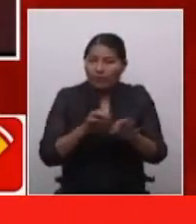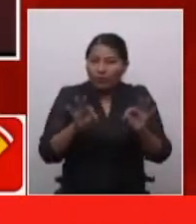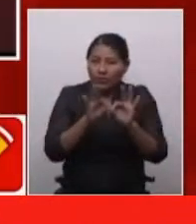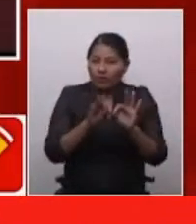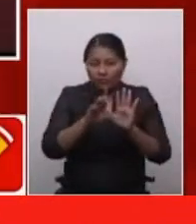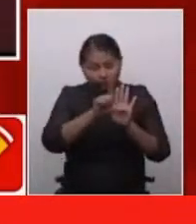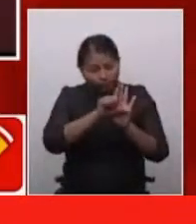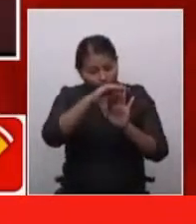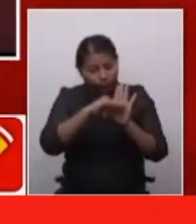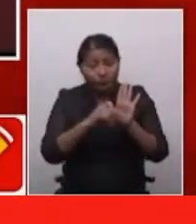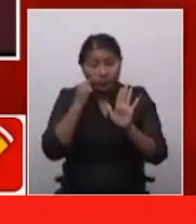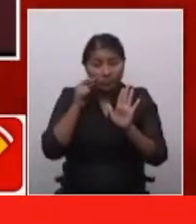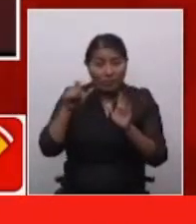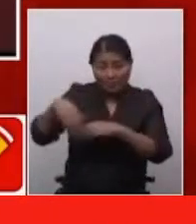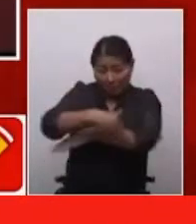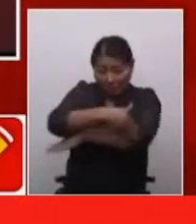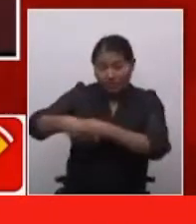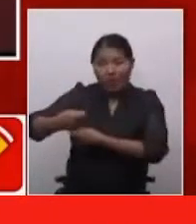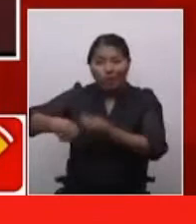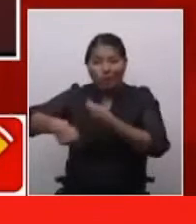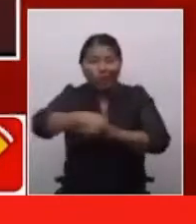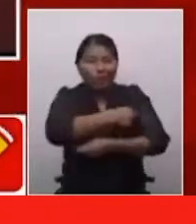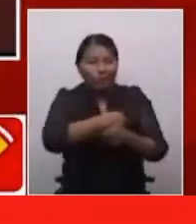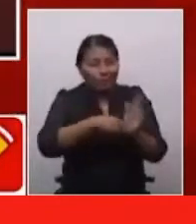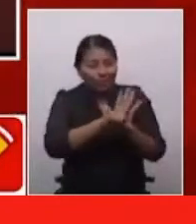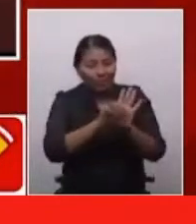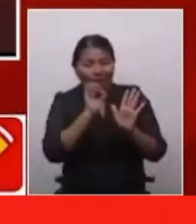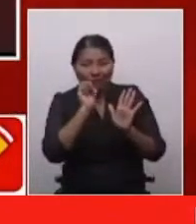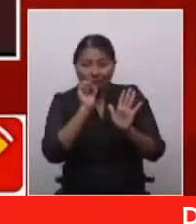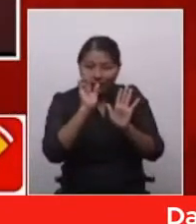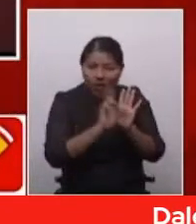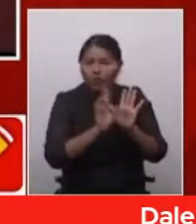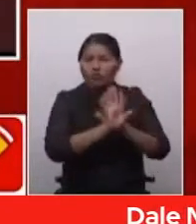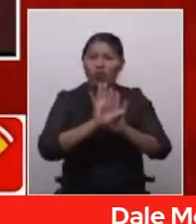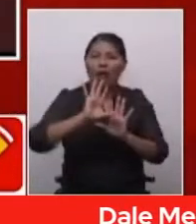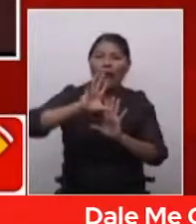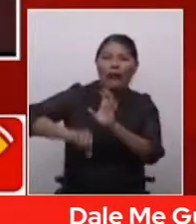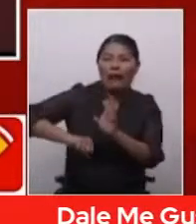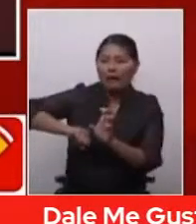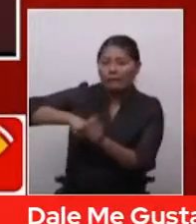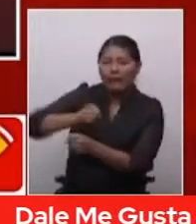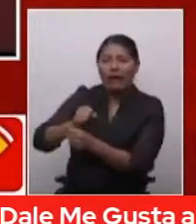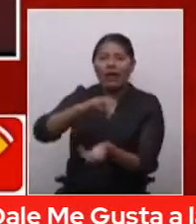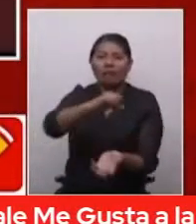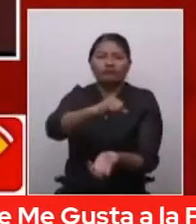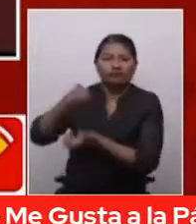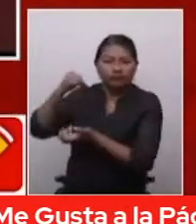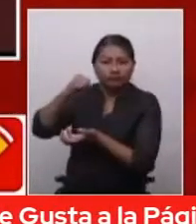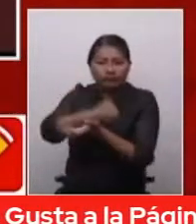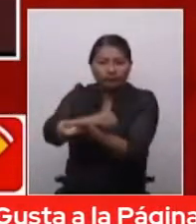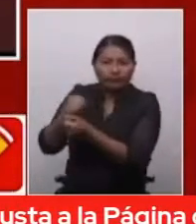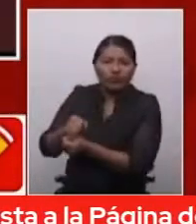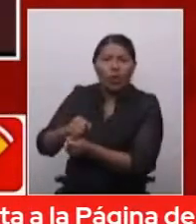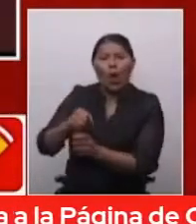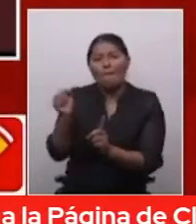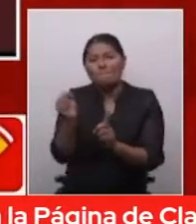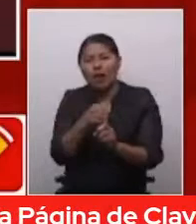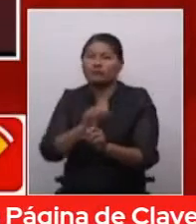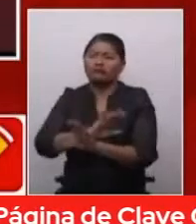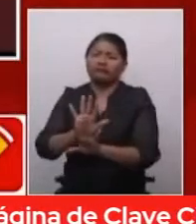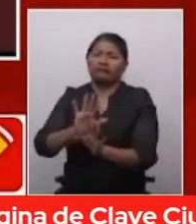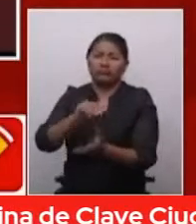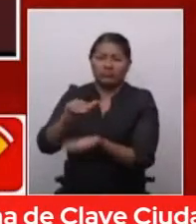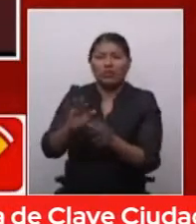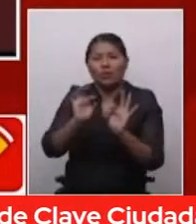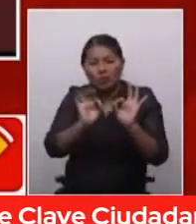formalizar al comercio ambulatorio. No queremos que les quiten sus cosas, que le metan palo, ¿verdad? Que les quiten sus productos, que lo que